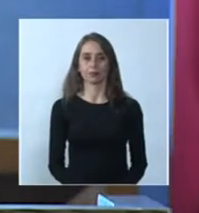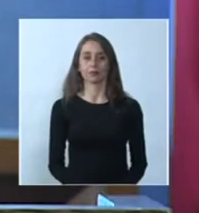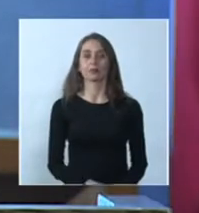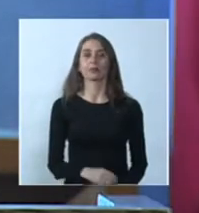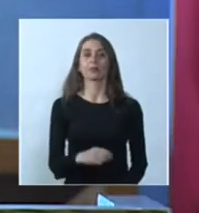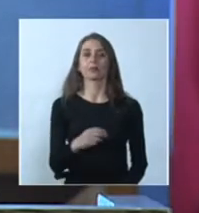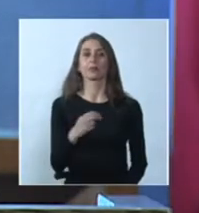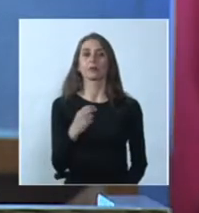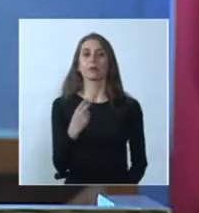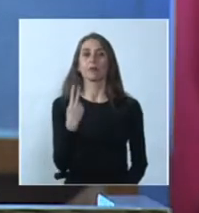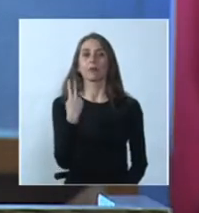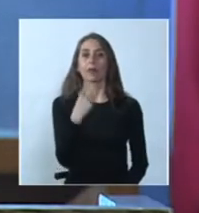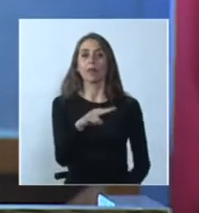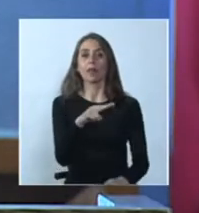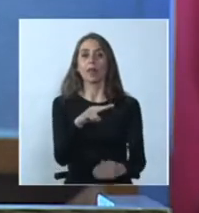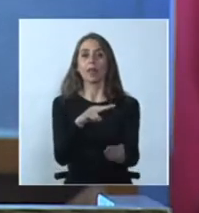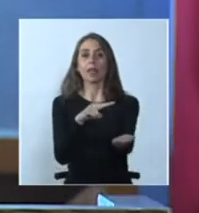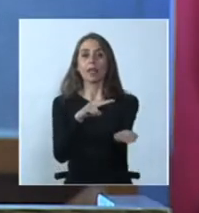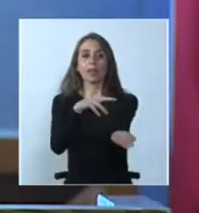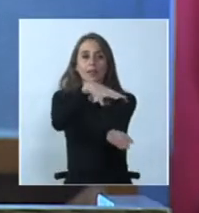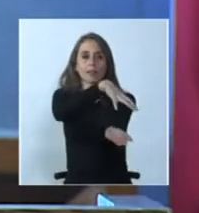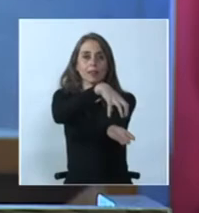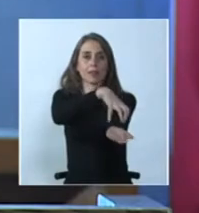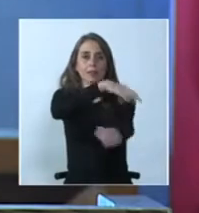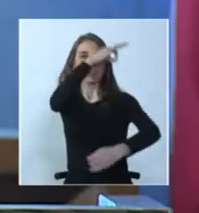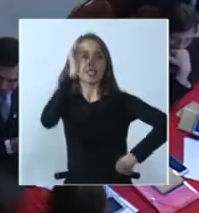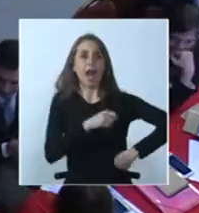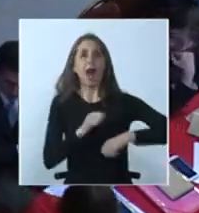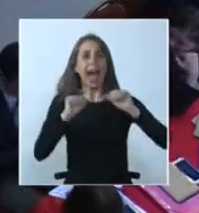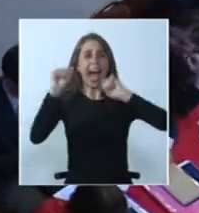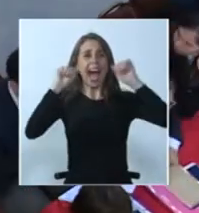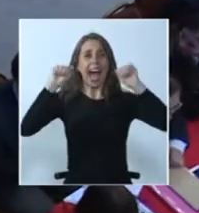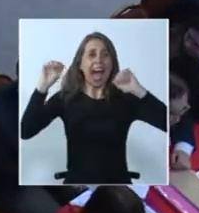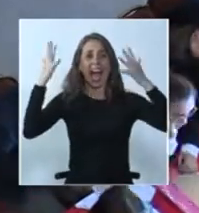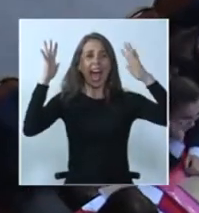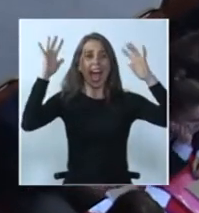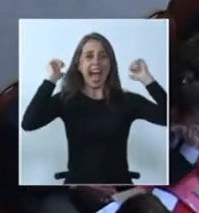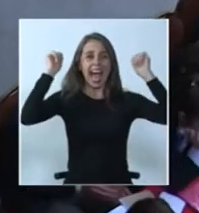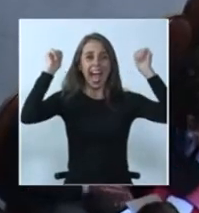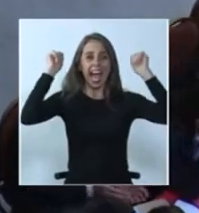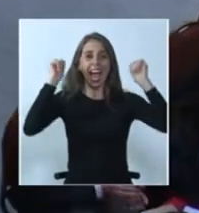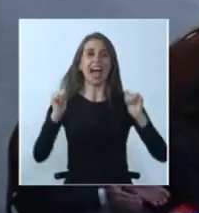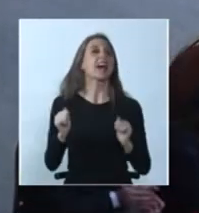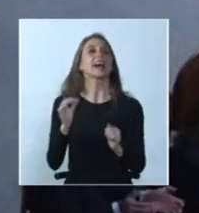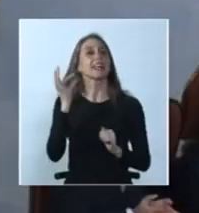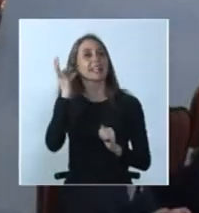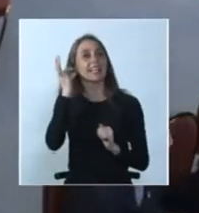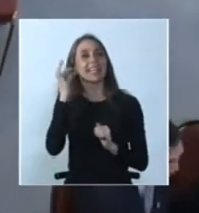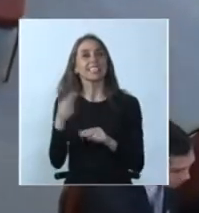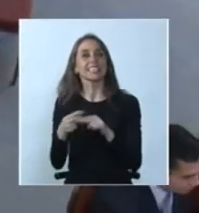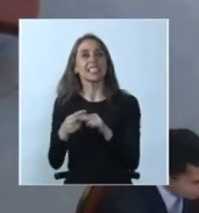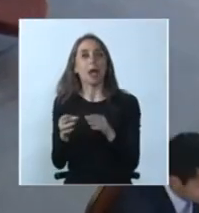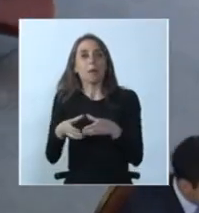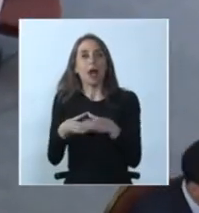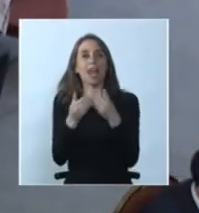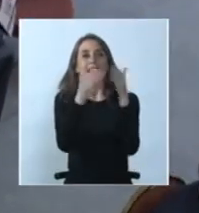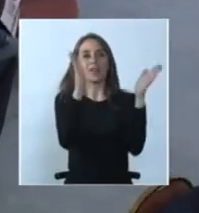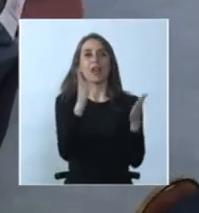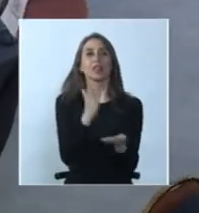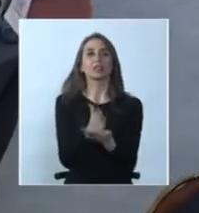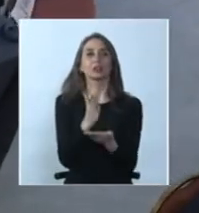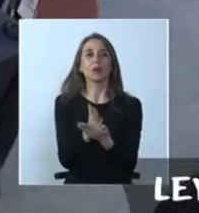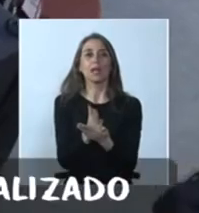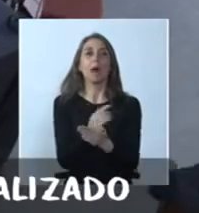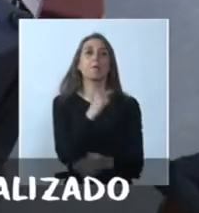región de la Araucanía, saludamos a las liberadoras del Complejo Educacional